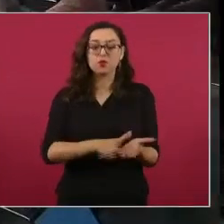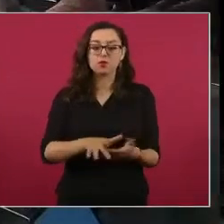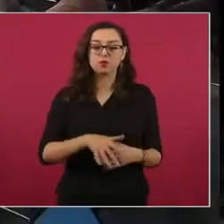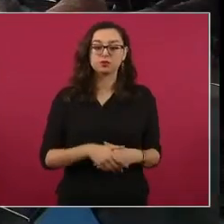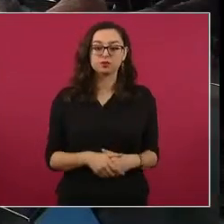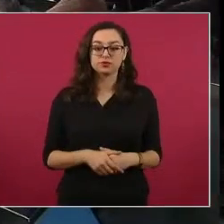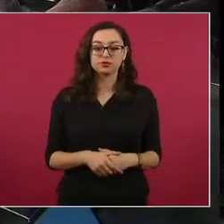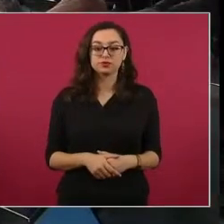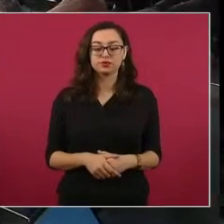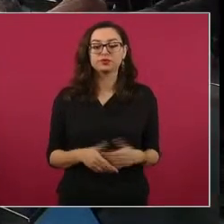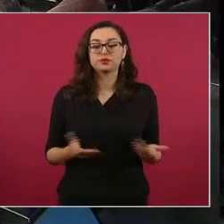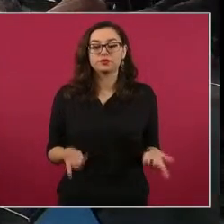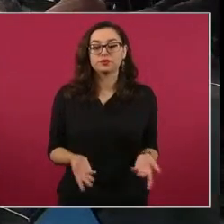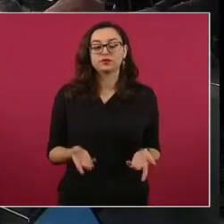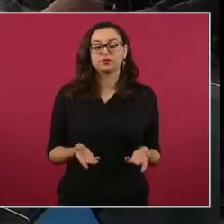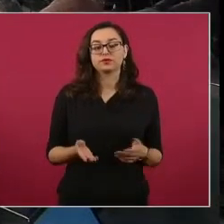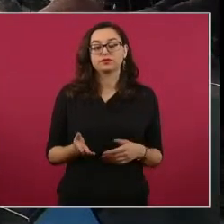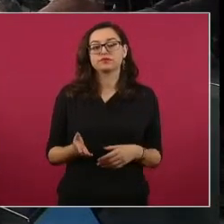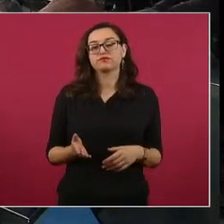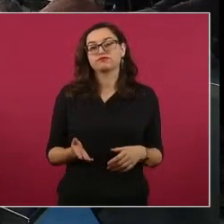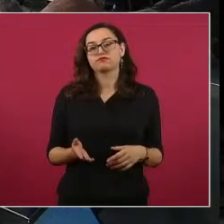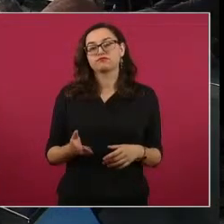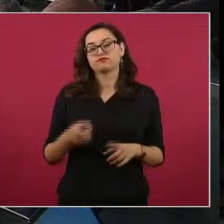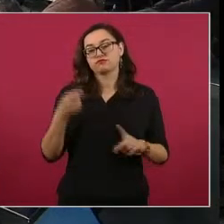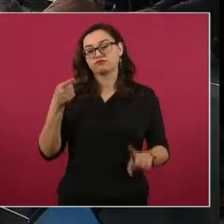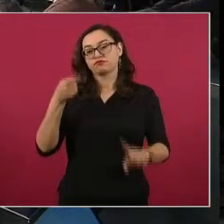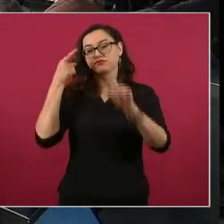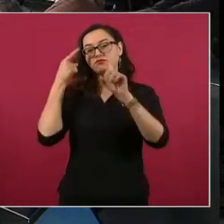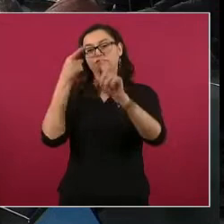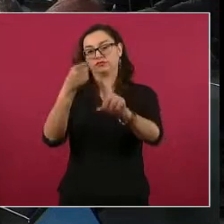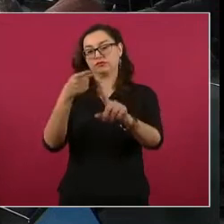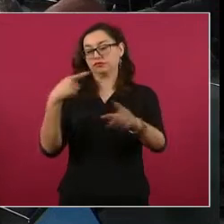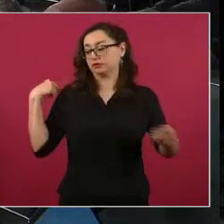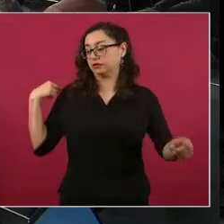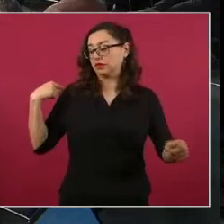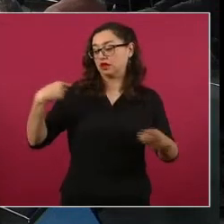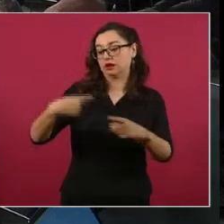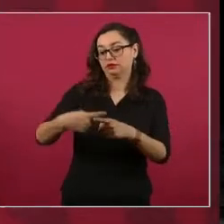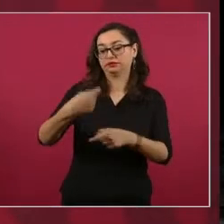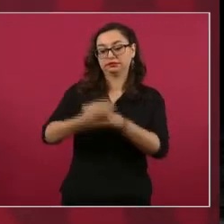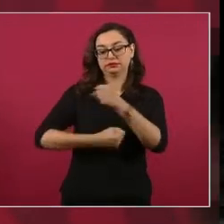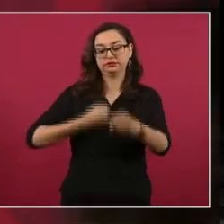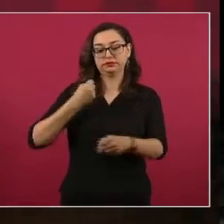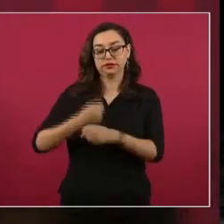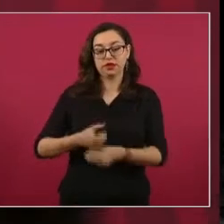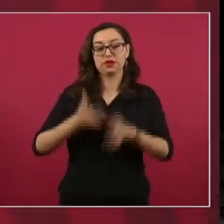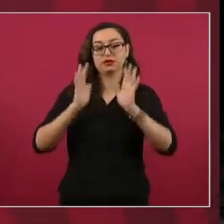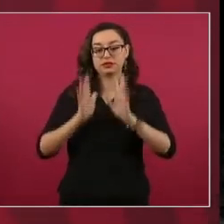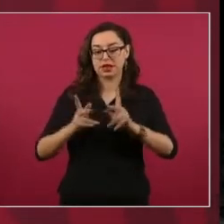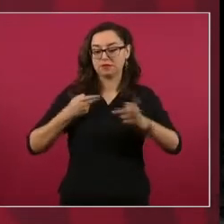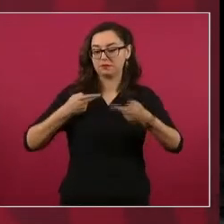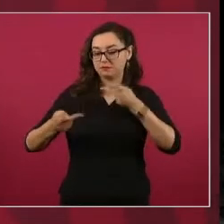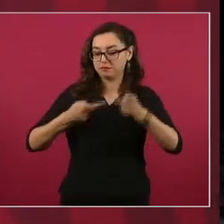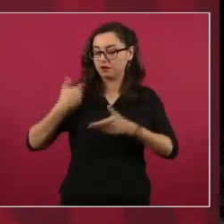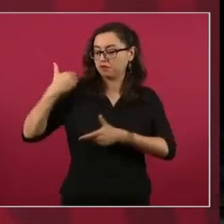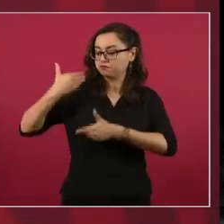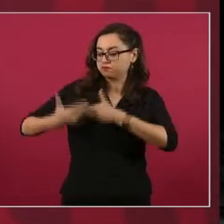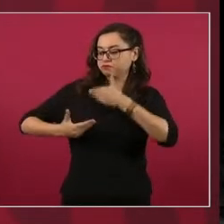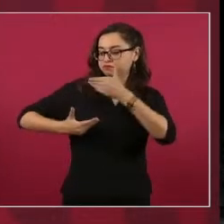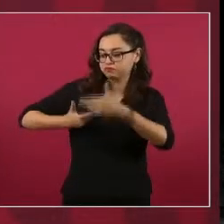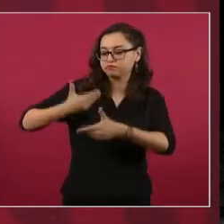e iniciar este año ya avanzamos estamos debemos estar